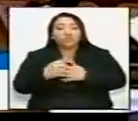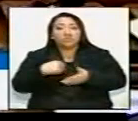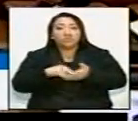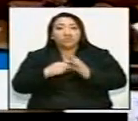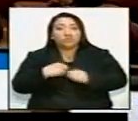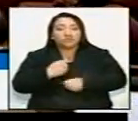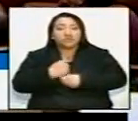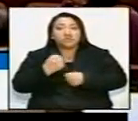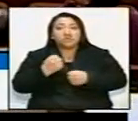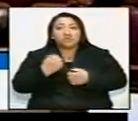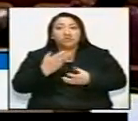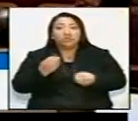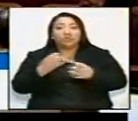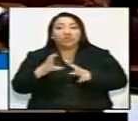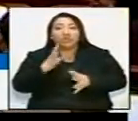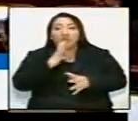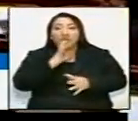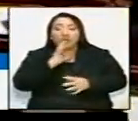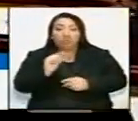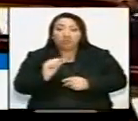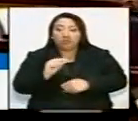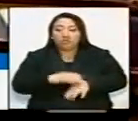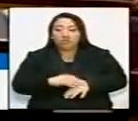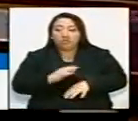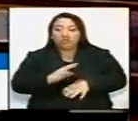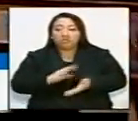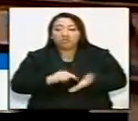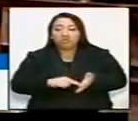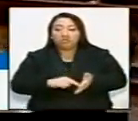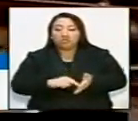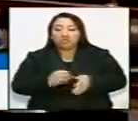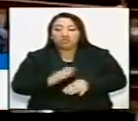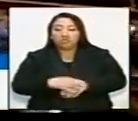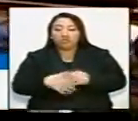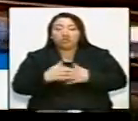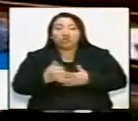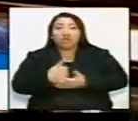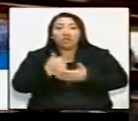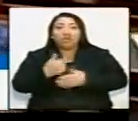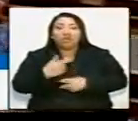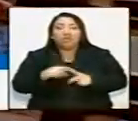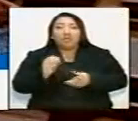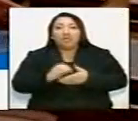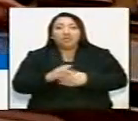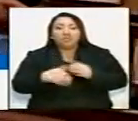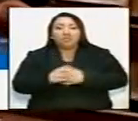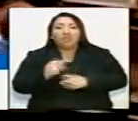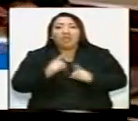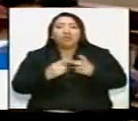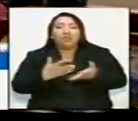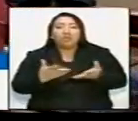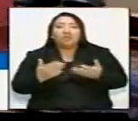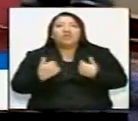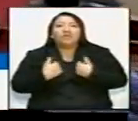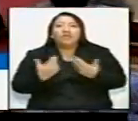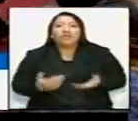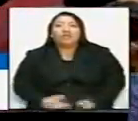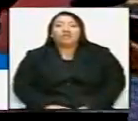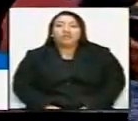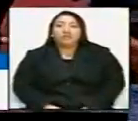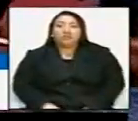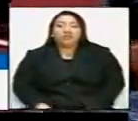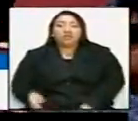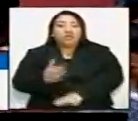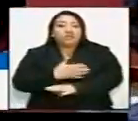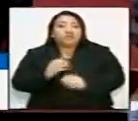lo que yo quiero hablar ahora un poco es sobre los beneficios, pero más que todo sobre algunos de los beneficios que han salido